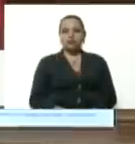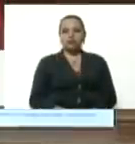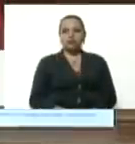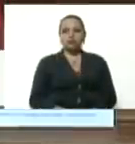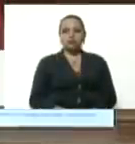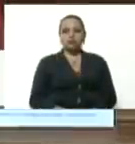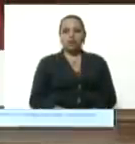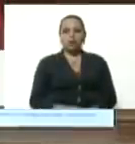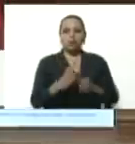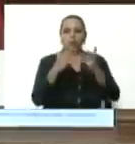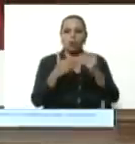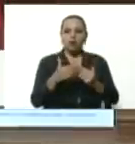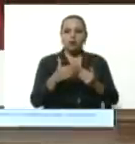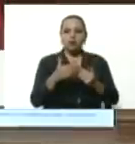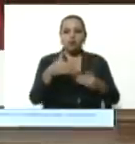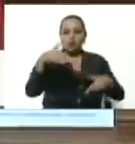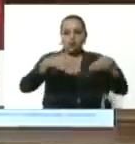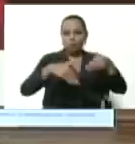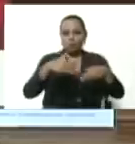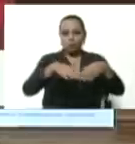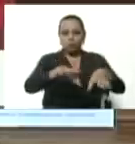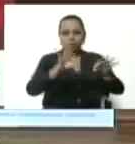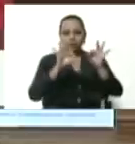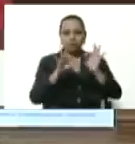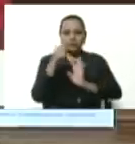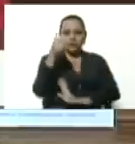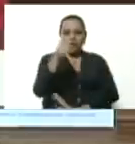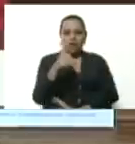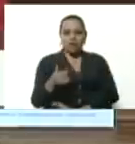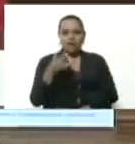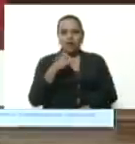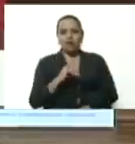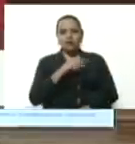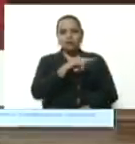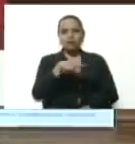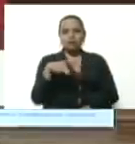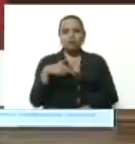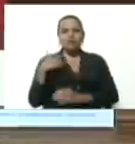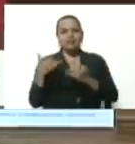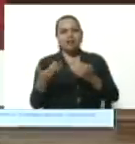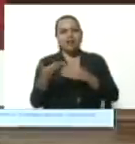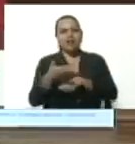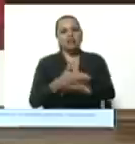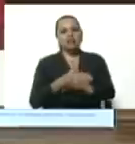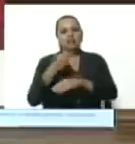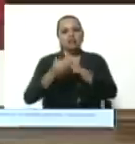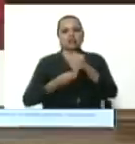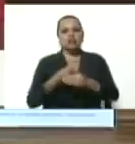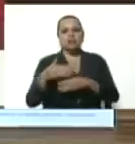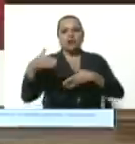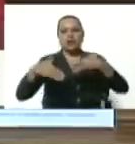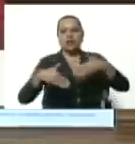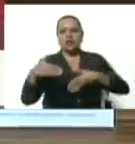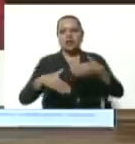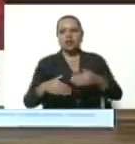Son tantos, pues. Entonces, cada vez que eso ocurre, nosotros ya lo hicimos aquí en las elecciones